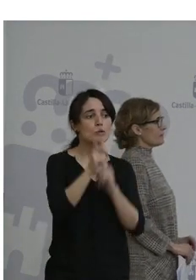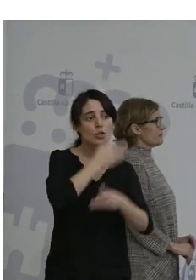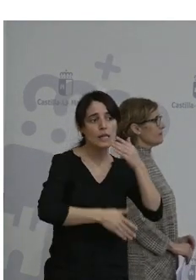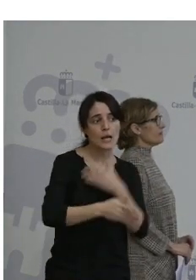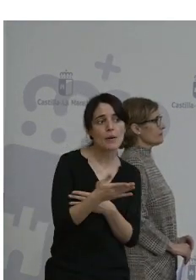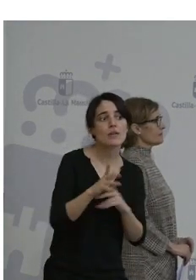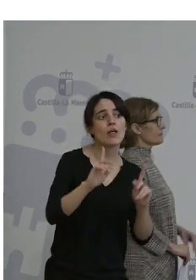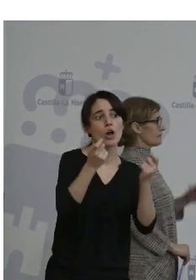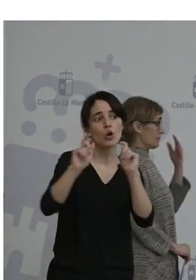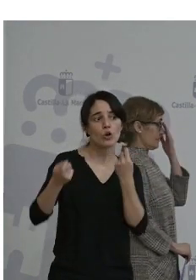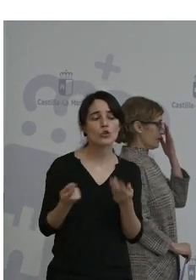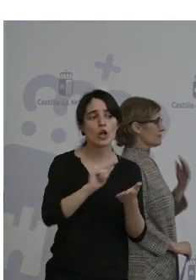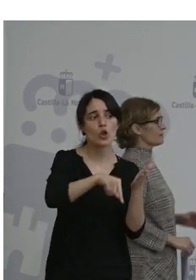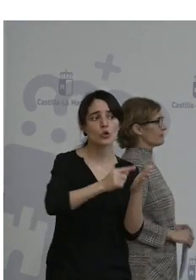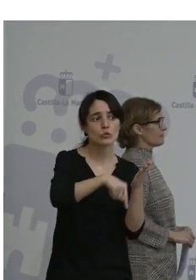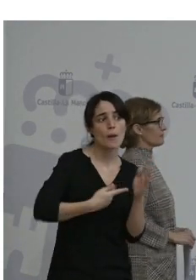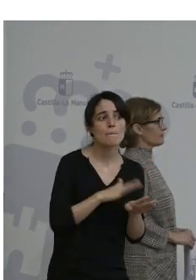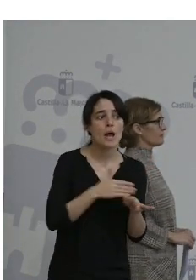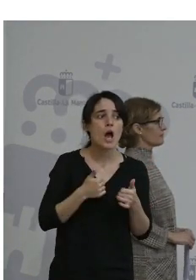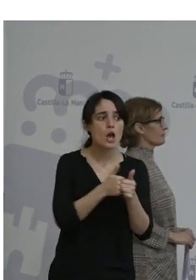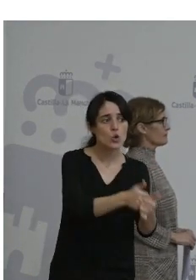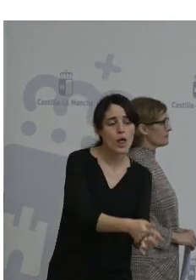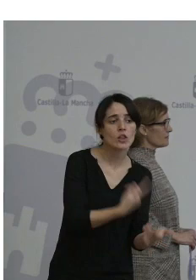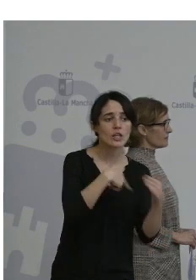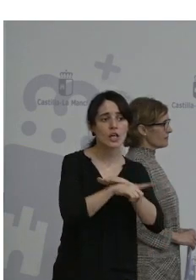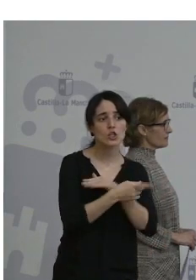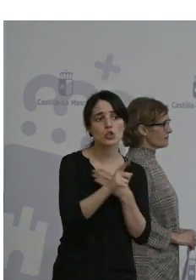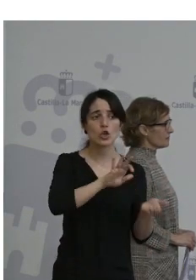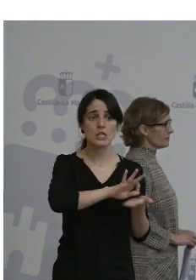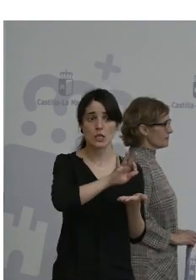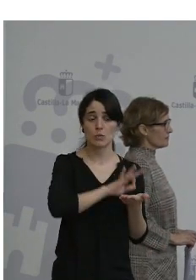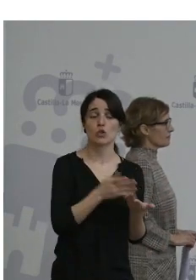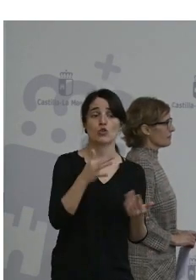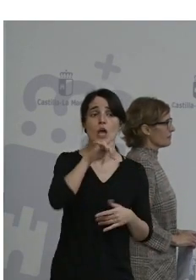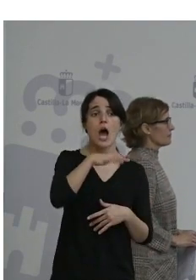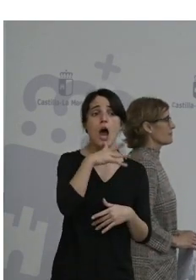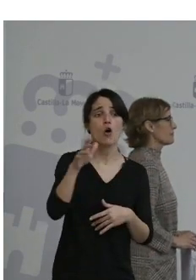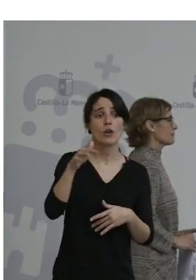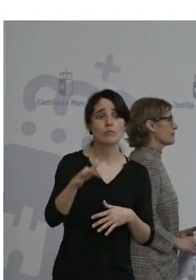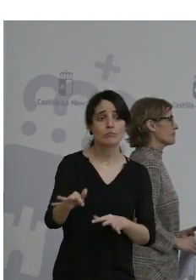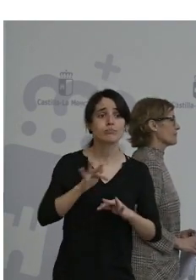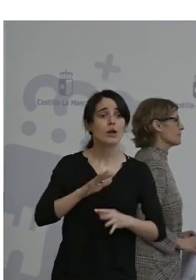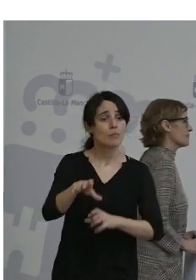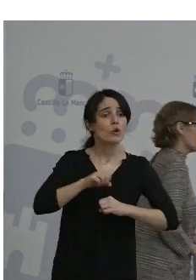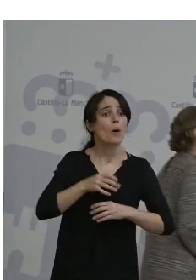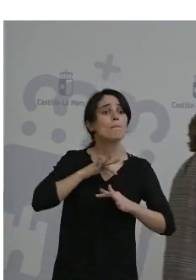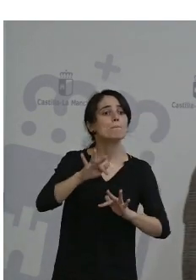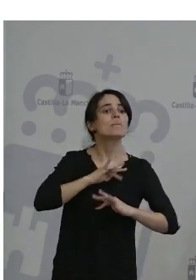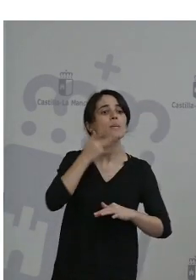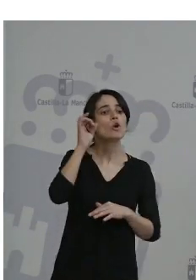ayudante de gestión y servicios comunes recoge el premio Isabel Borrell Directora General